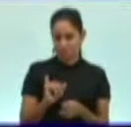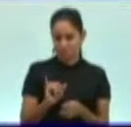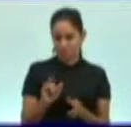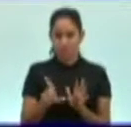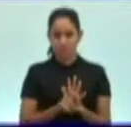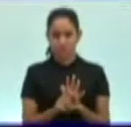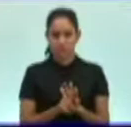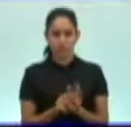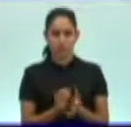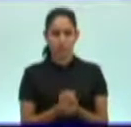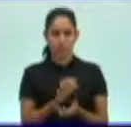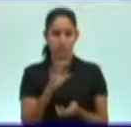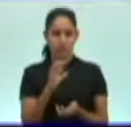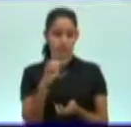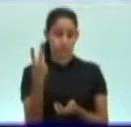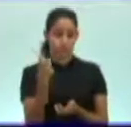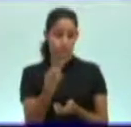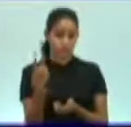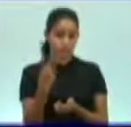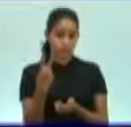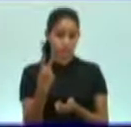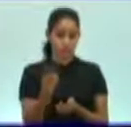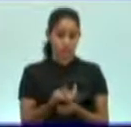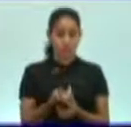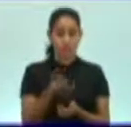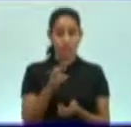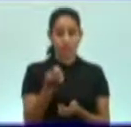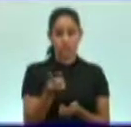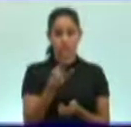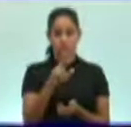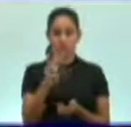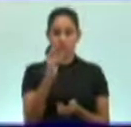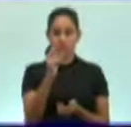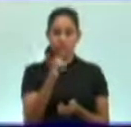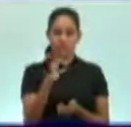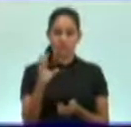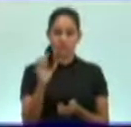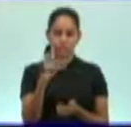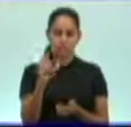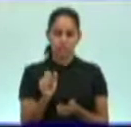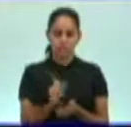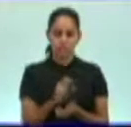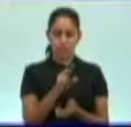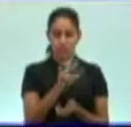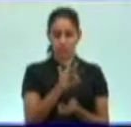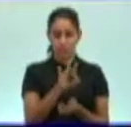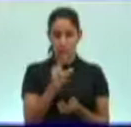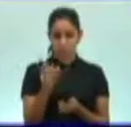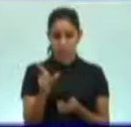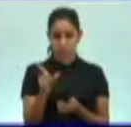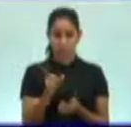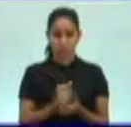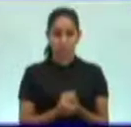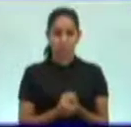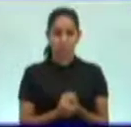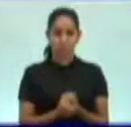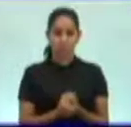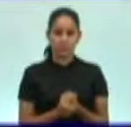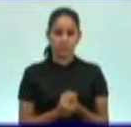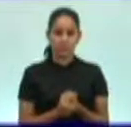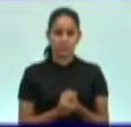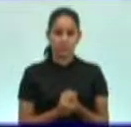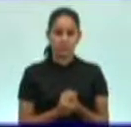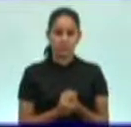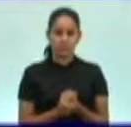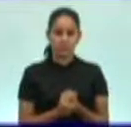en el capítulo 2 del propio título 6, cuando se refiere en su artículo 81